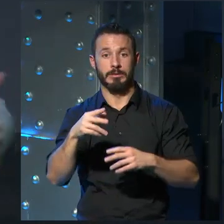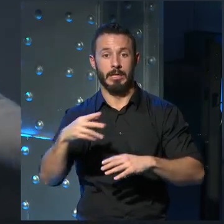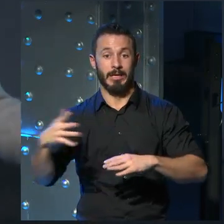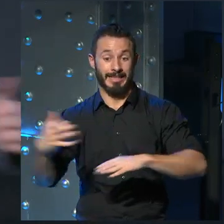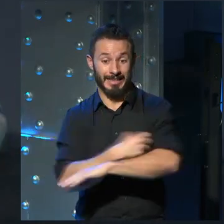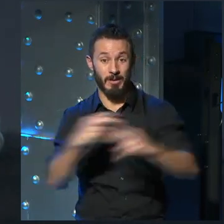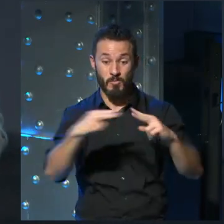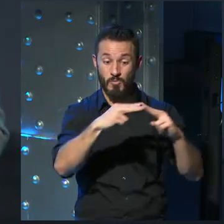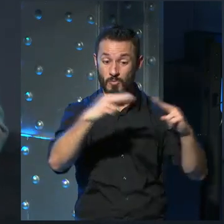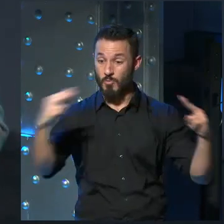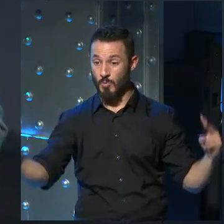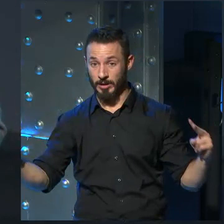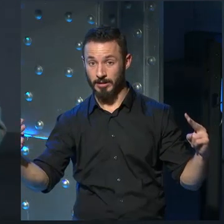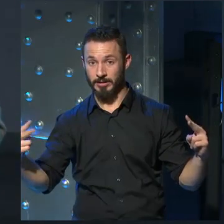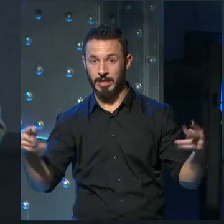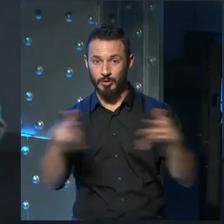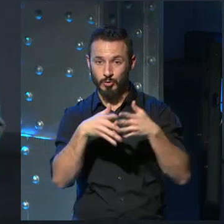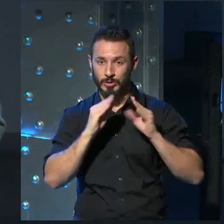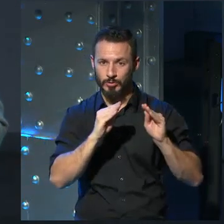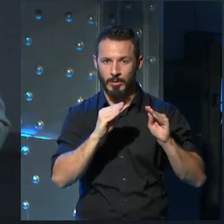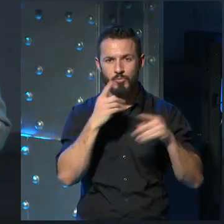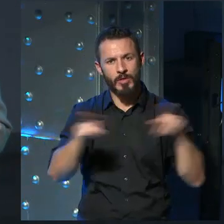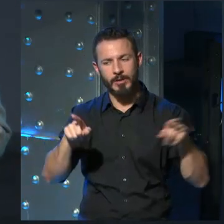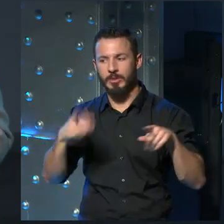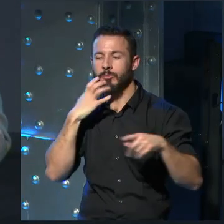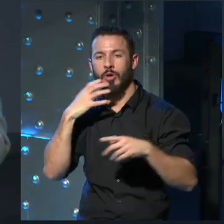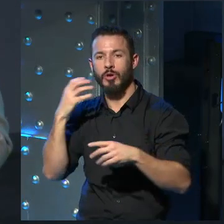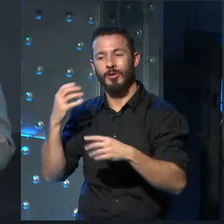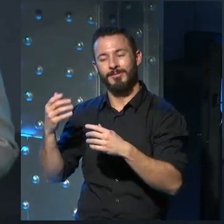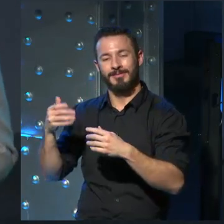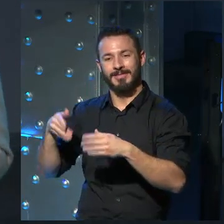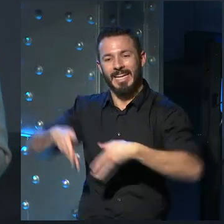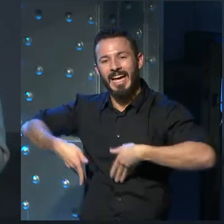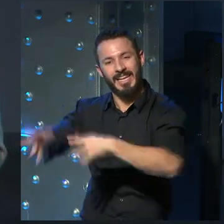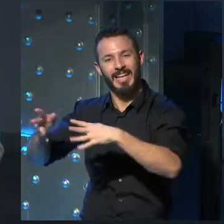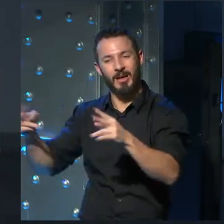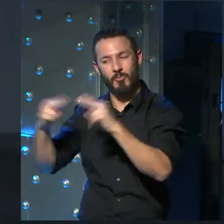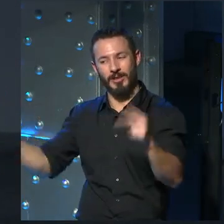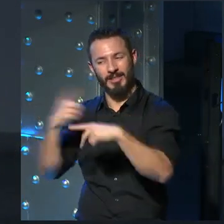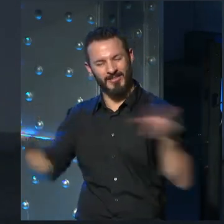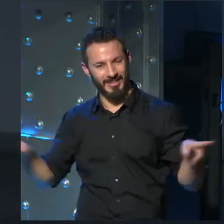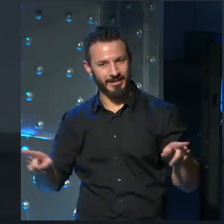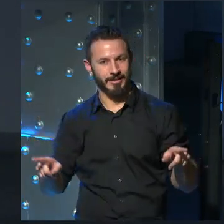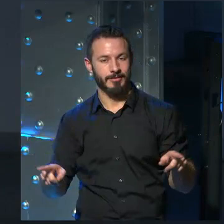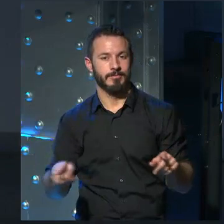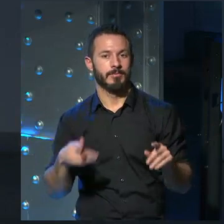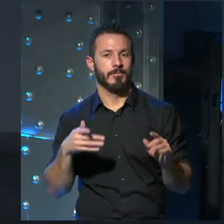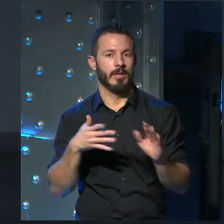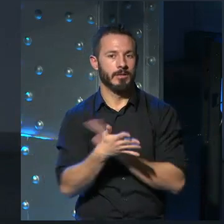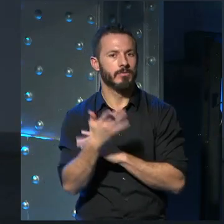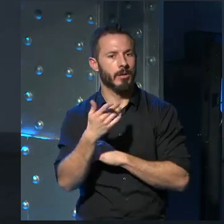ejemplo, no tiene nada que ver con la de un puente de carreteras, ¿no? Es decir, que hay razones en este campo suficientes para crear un clúster